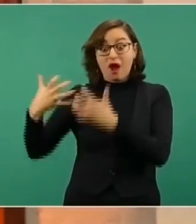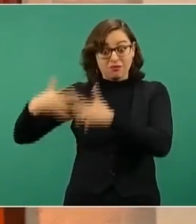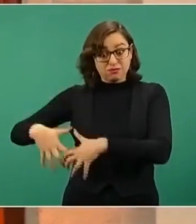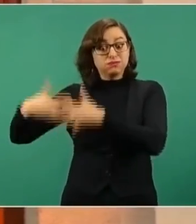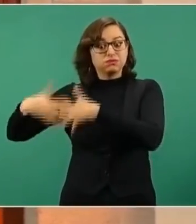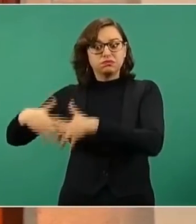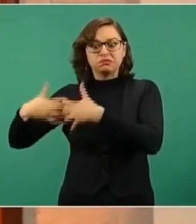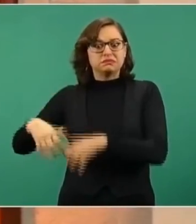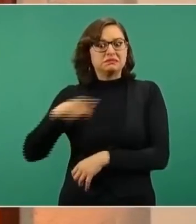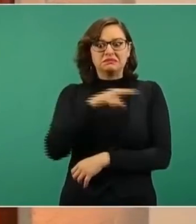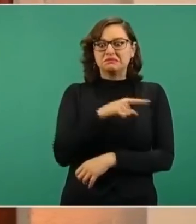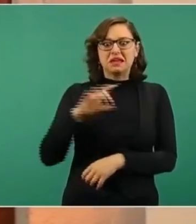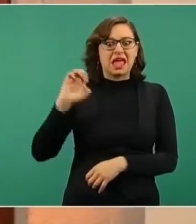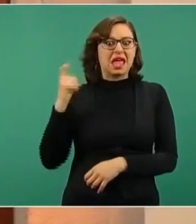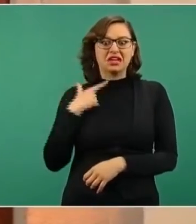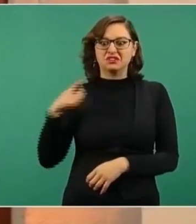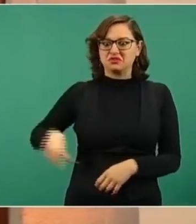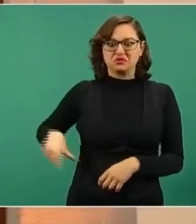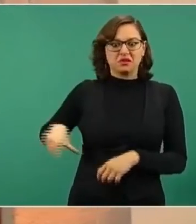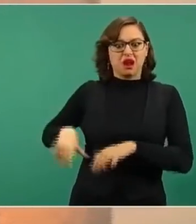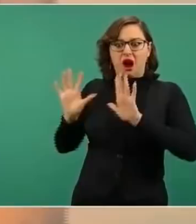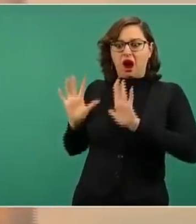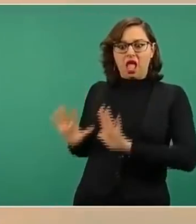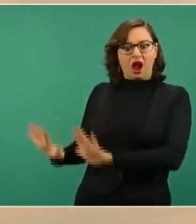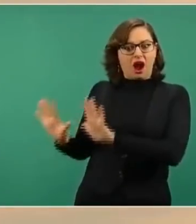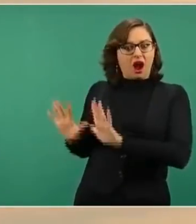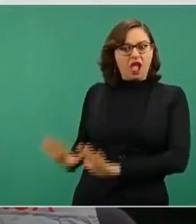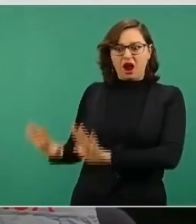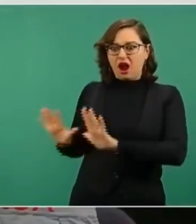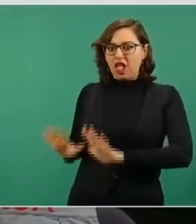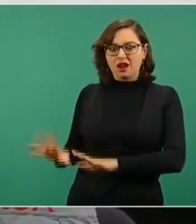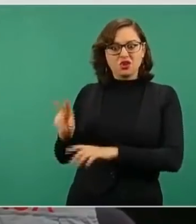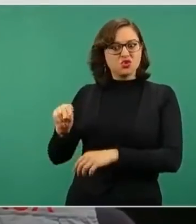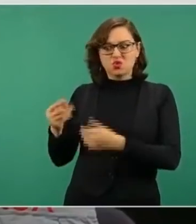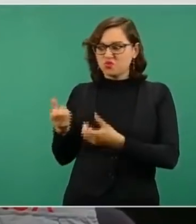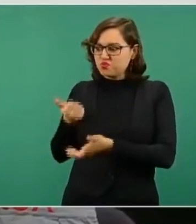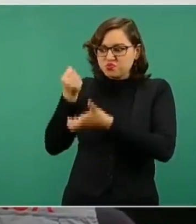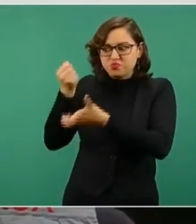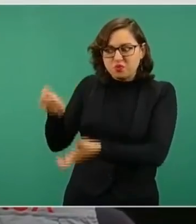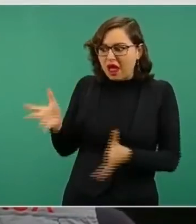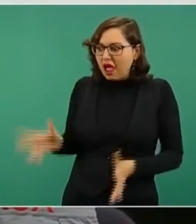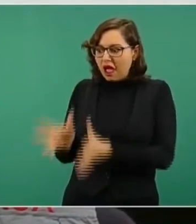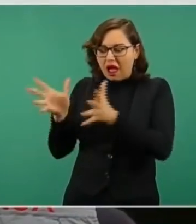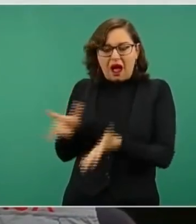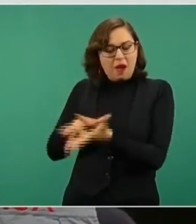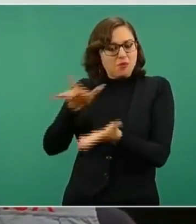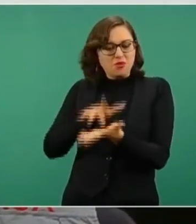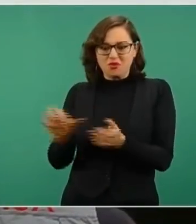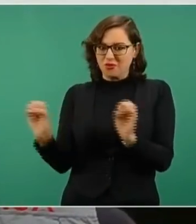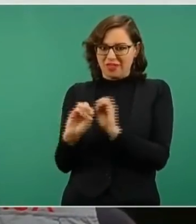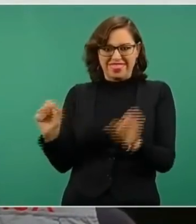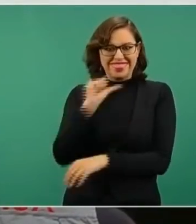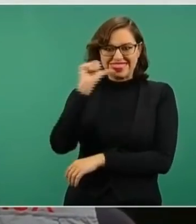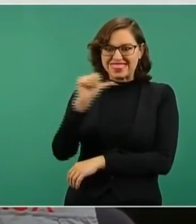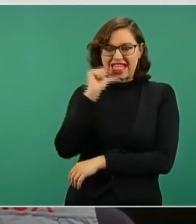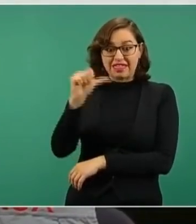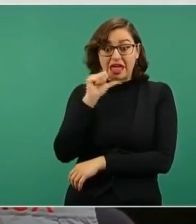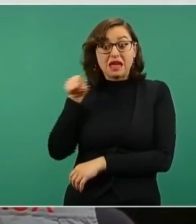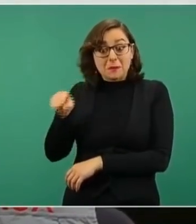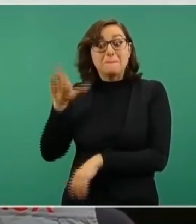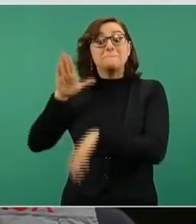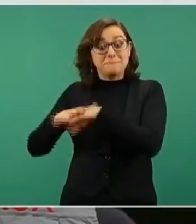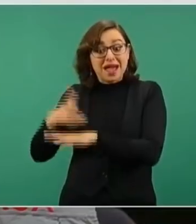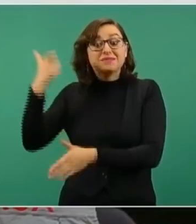ahí, ¿no? 60 años, 50 años sin inversión en las nuevas turbinas. La